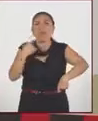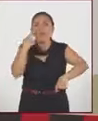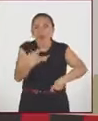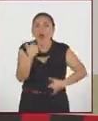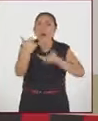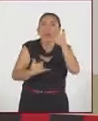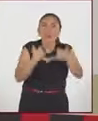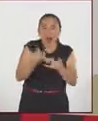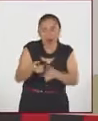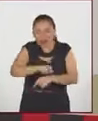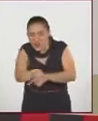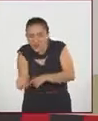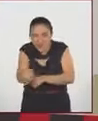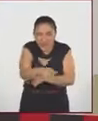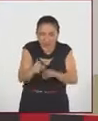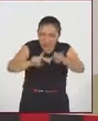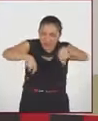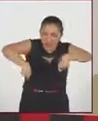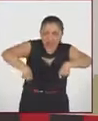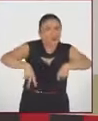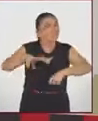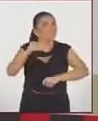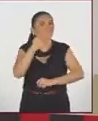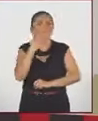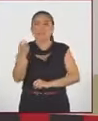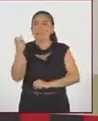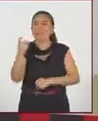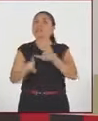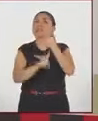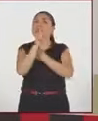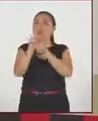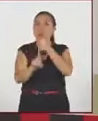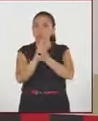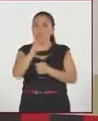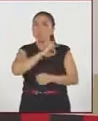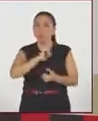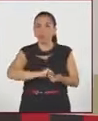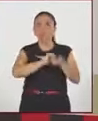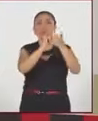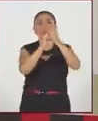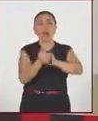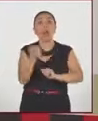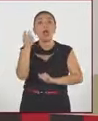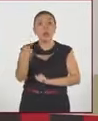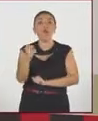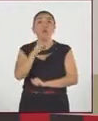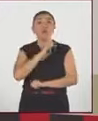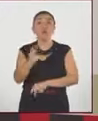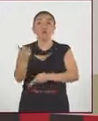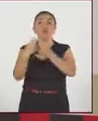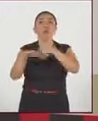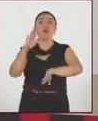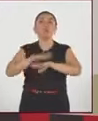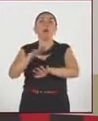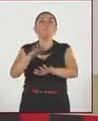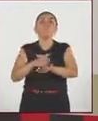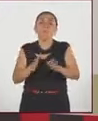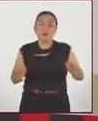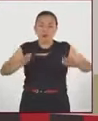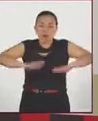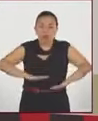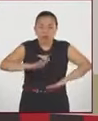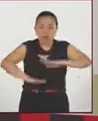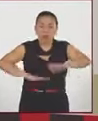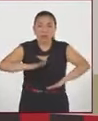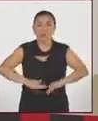muñecas y están sentados así con las piernas hacia afuera y esto es un estímulo para que la anteversión femoral se presente.